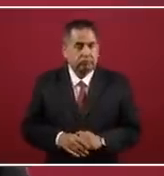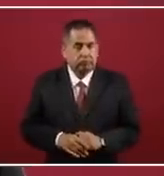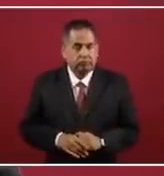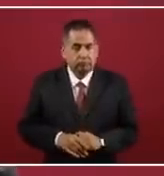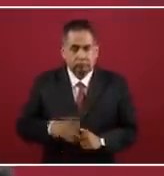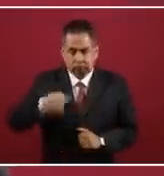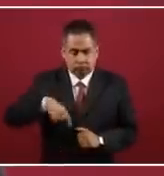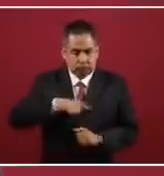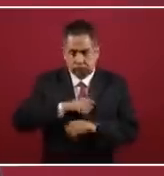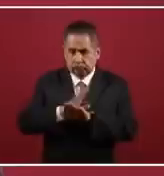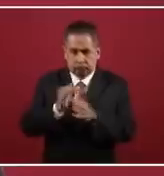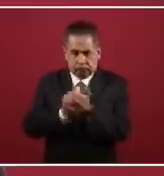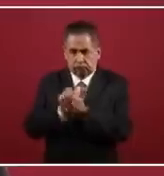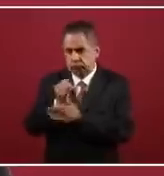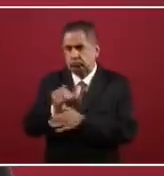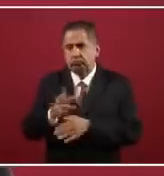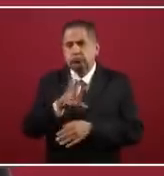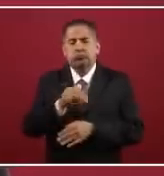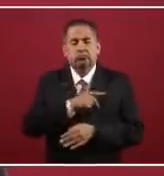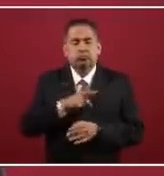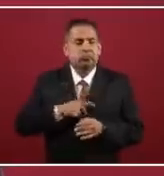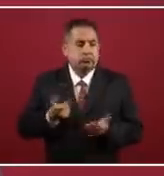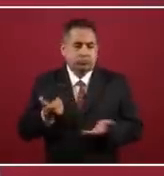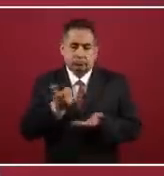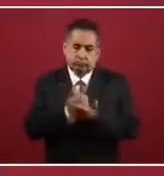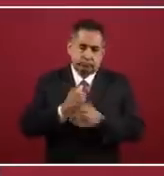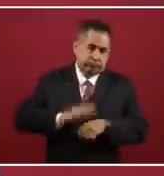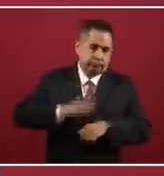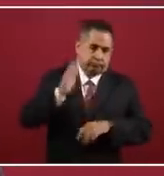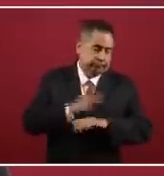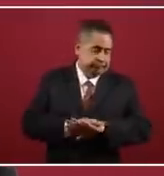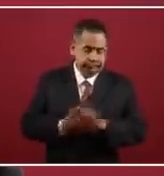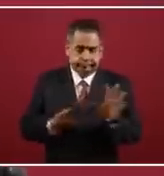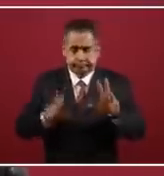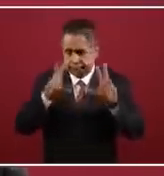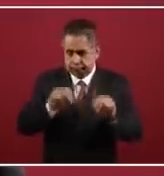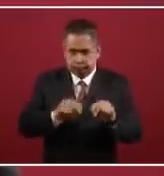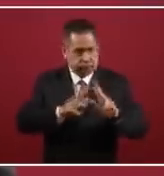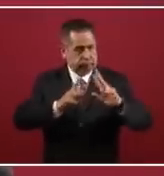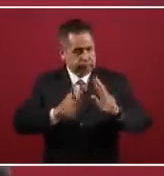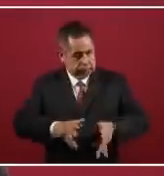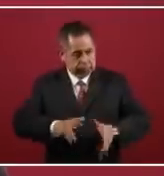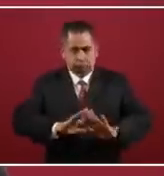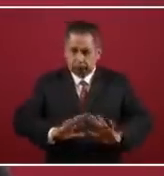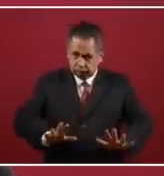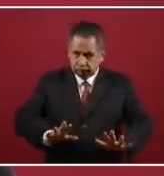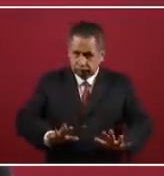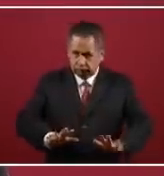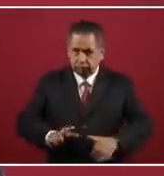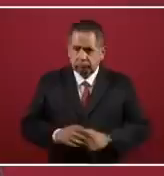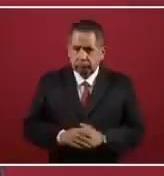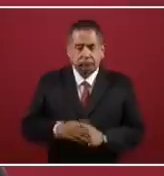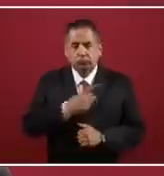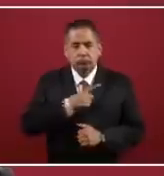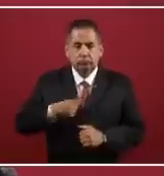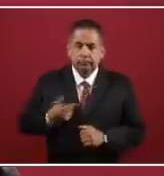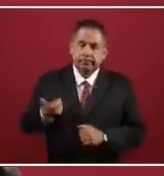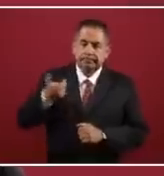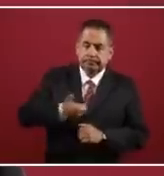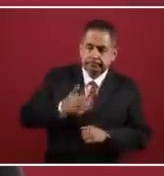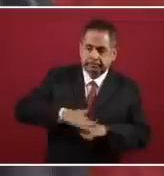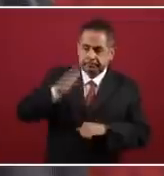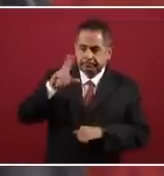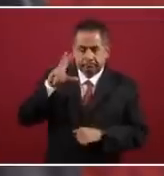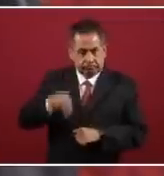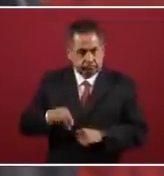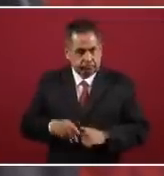Hemos tomado esa decisión de que no aumente la energía eléctrica, no aumenten las tarifas.